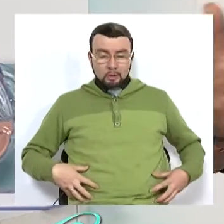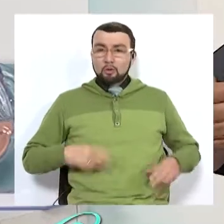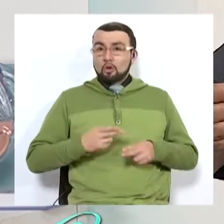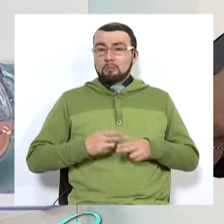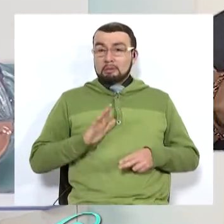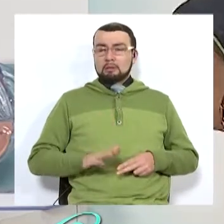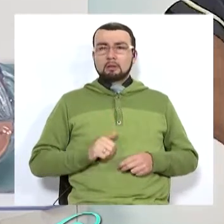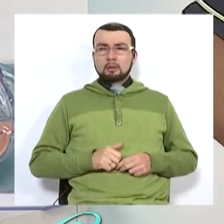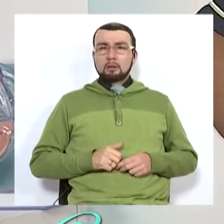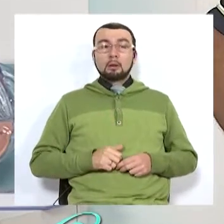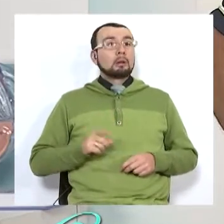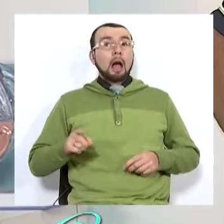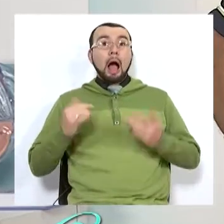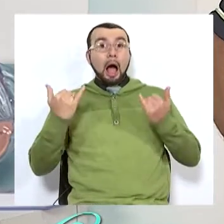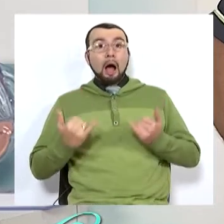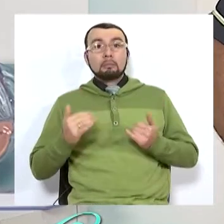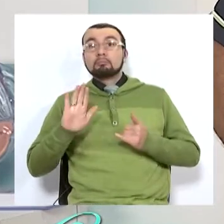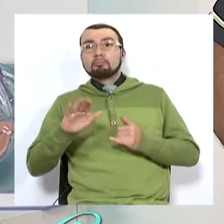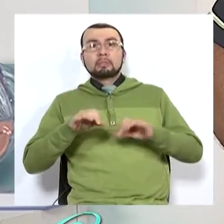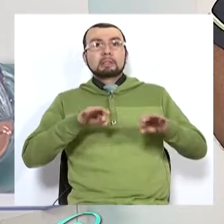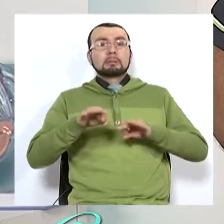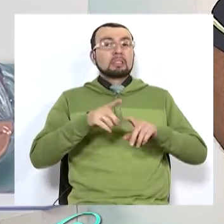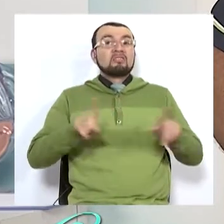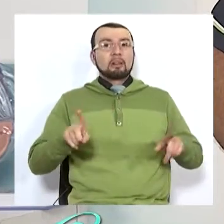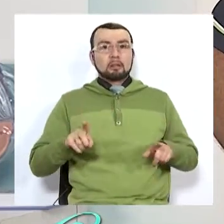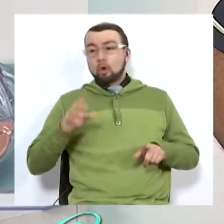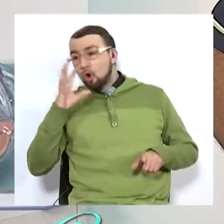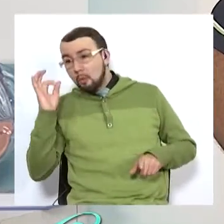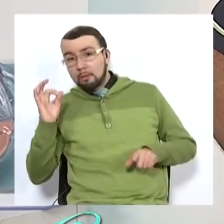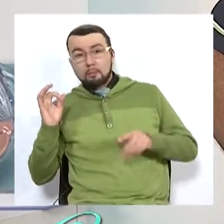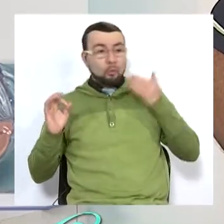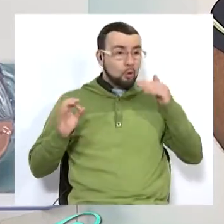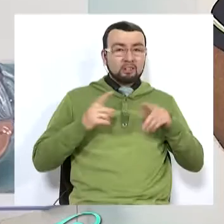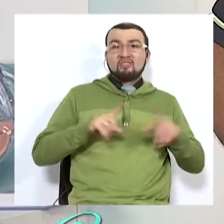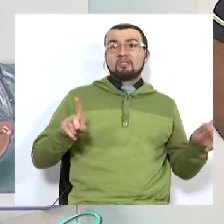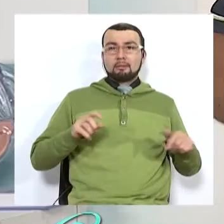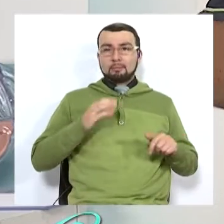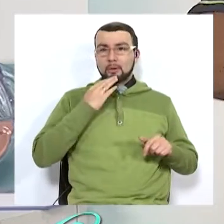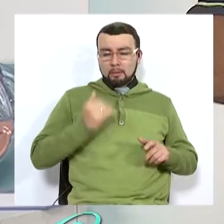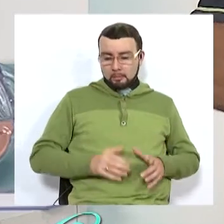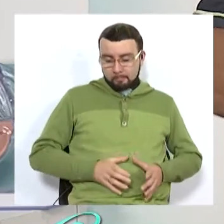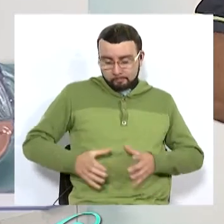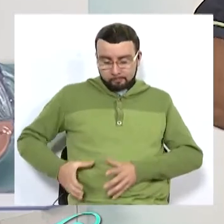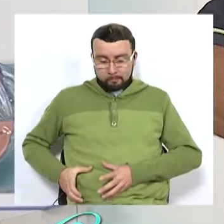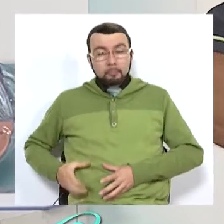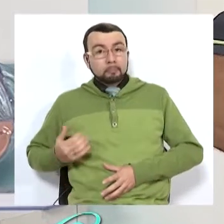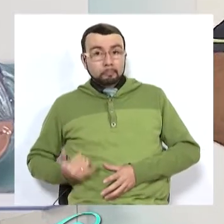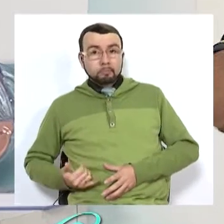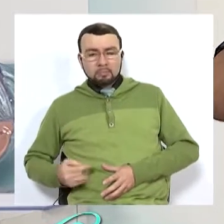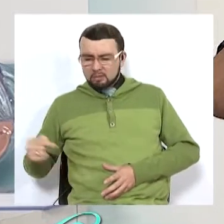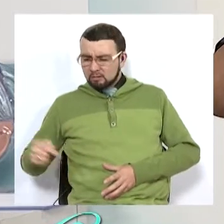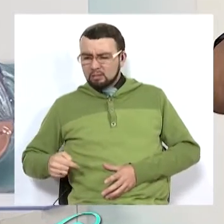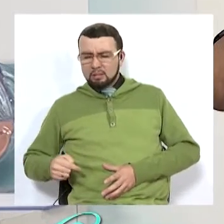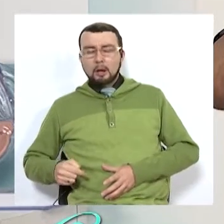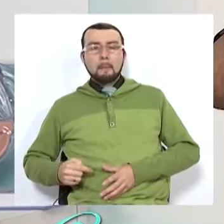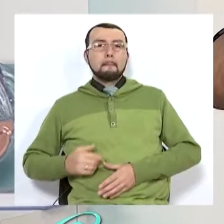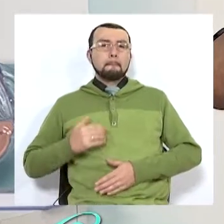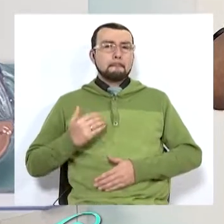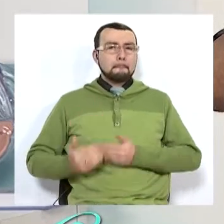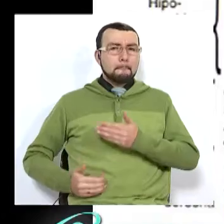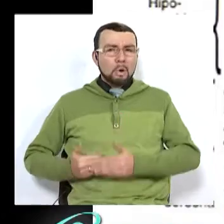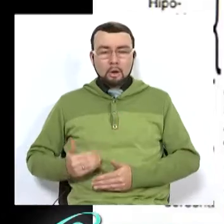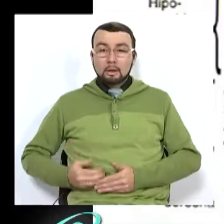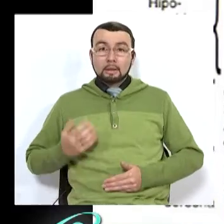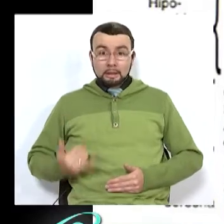la diferencia es hombre o mujer, en ese flanco derecho encontramos parte del proceso